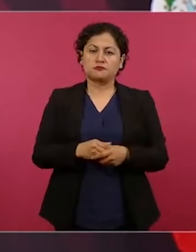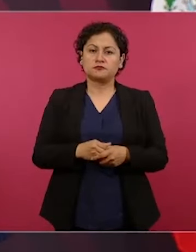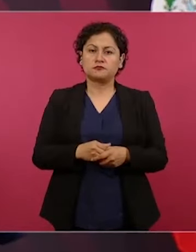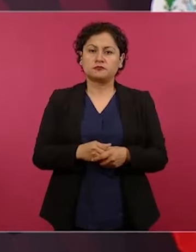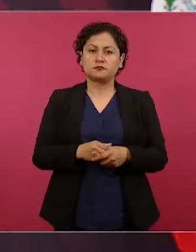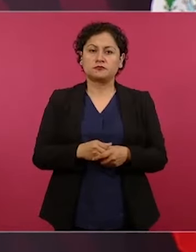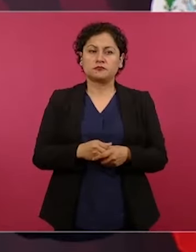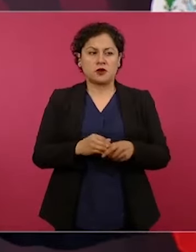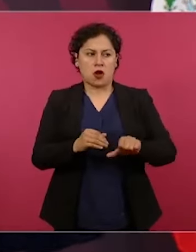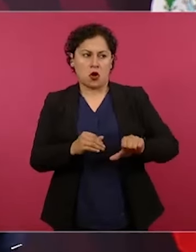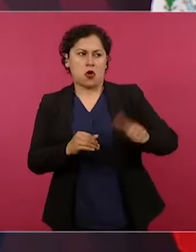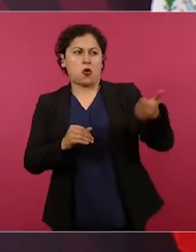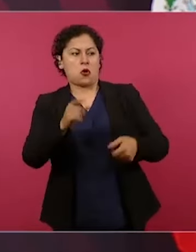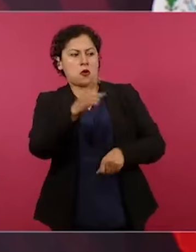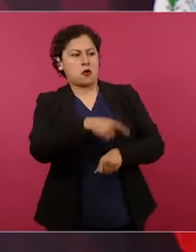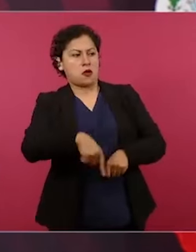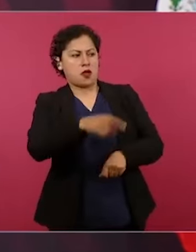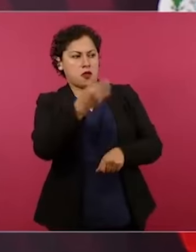roban otros.